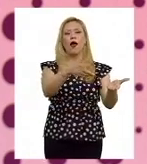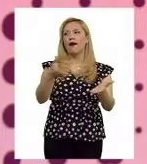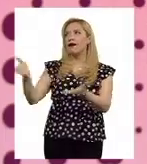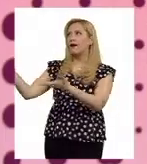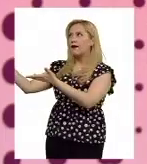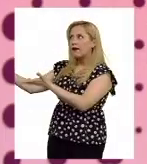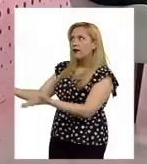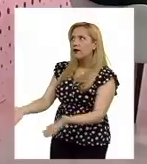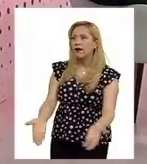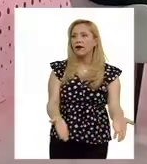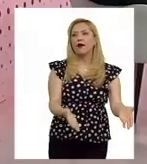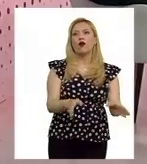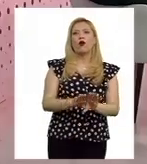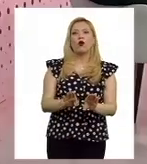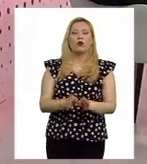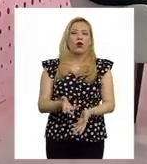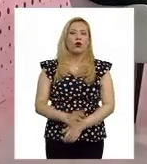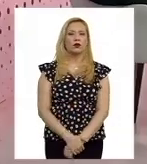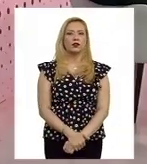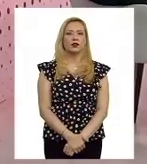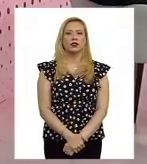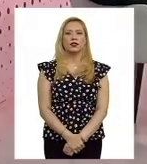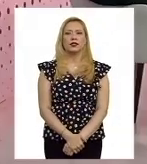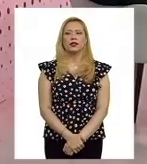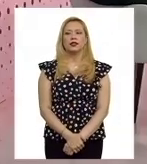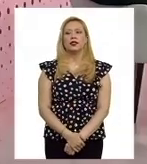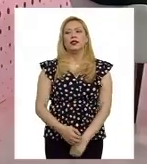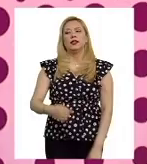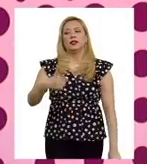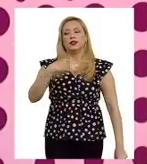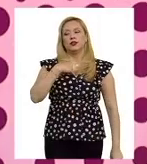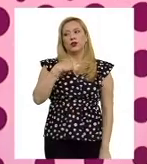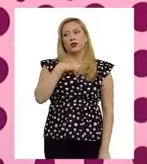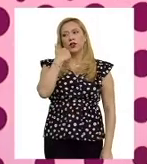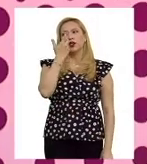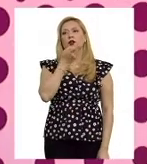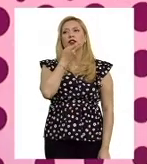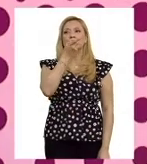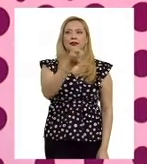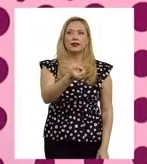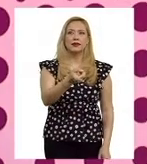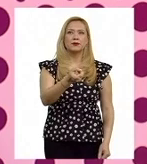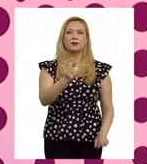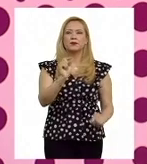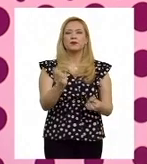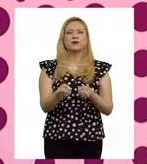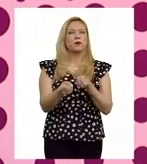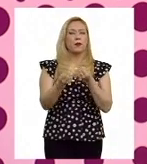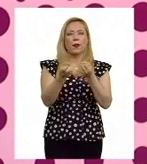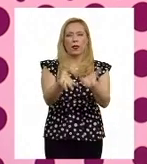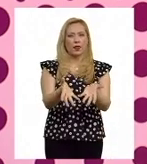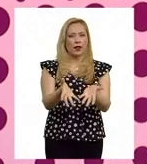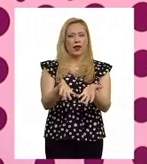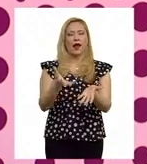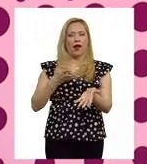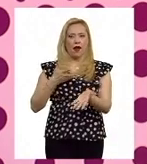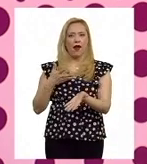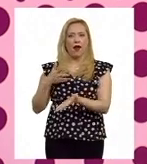alojan? Pues mira, yo aquí me gustaría compartir un dato,